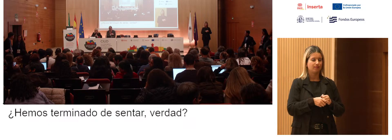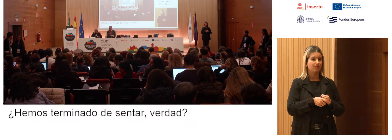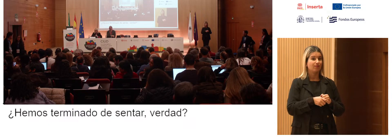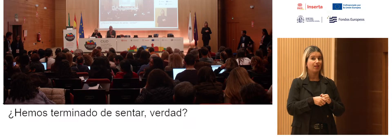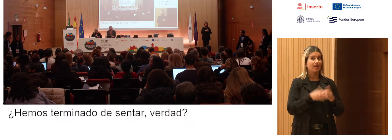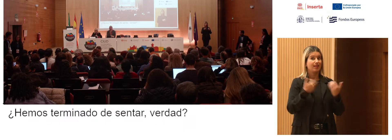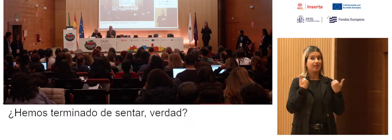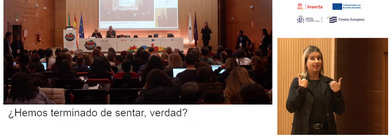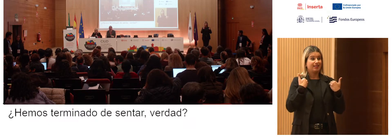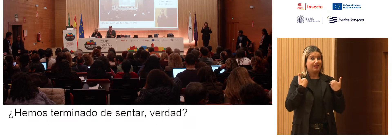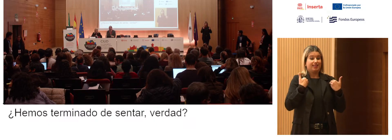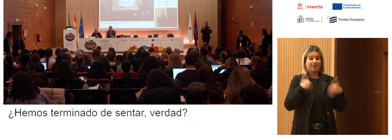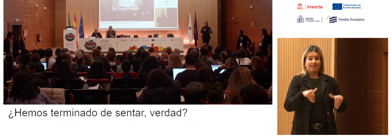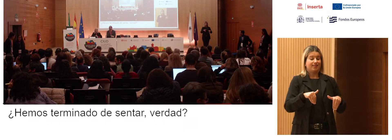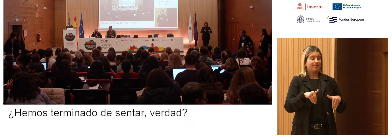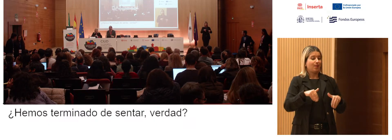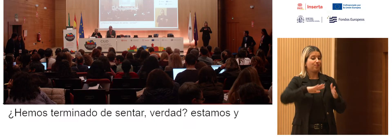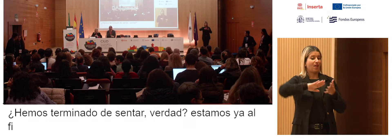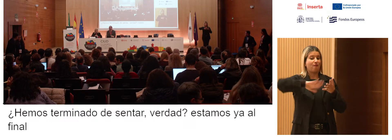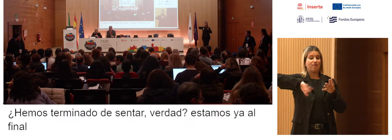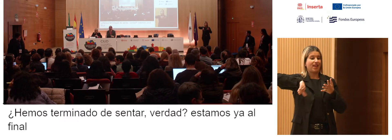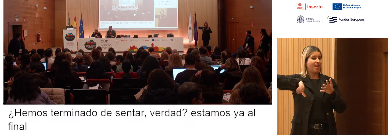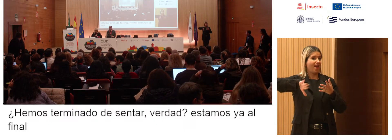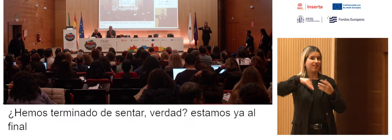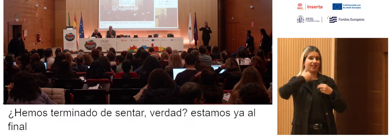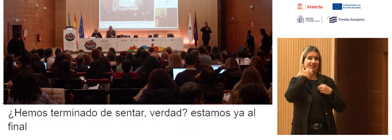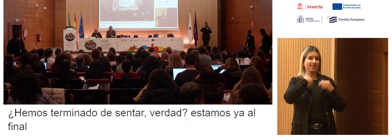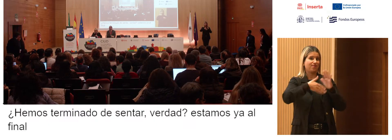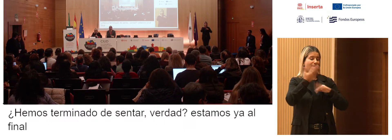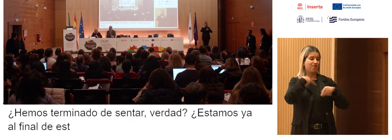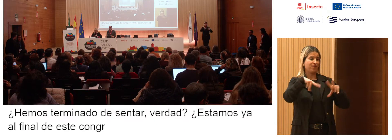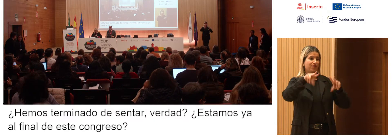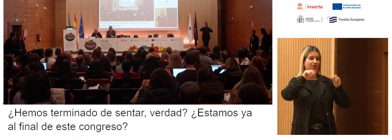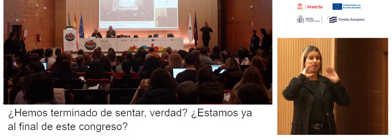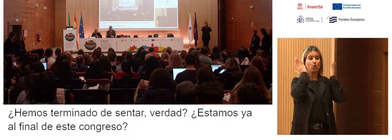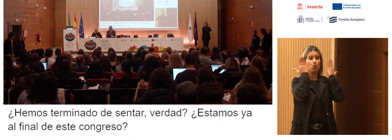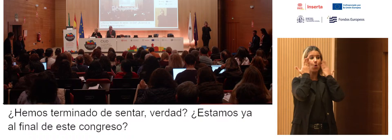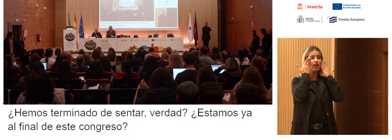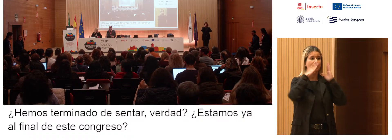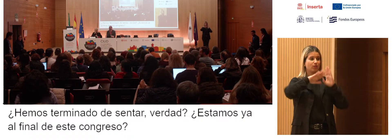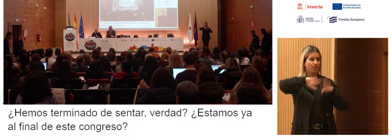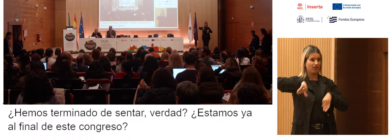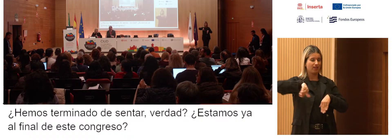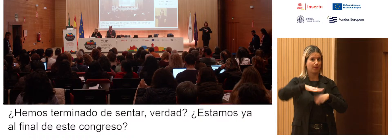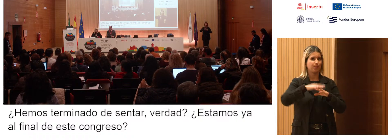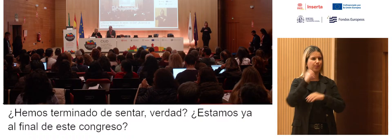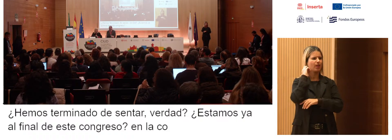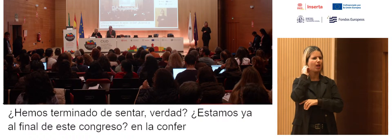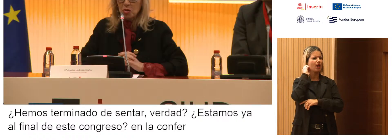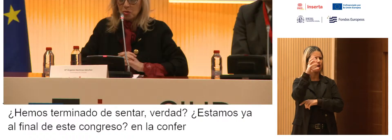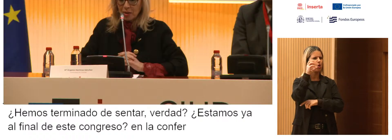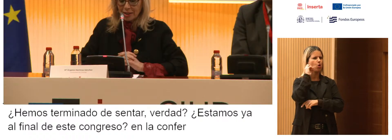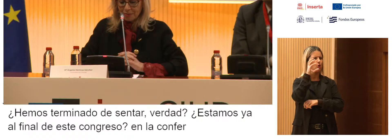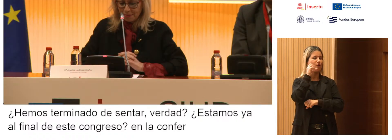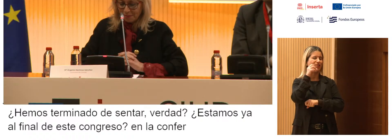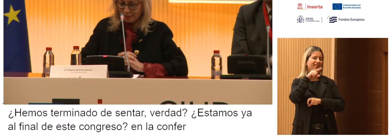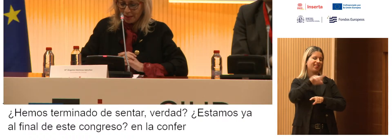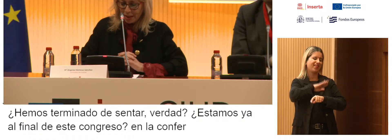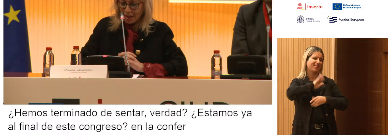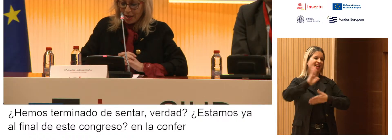Estamos ya al final de este congreso, en la conferencia de